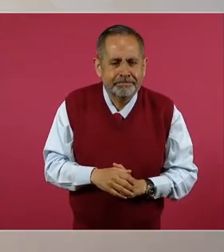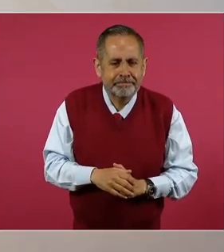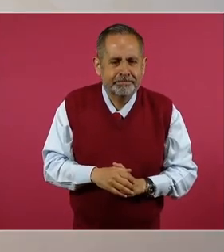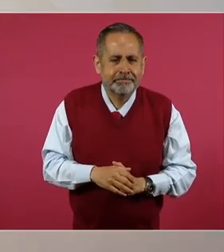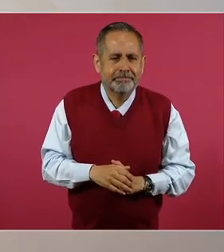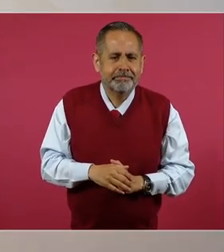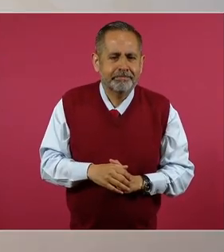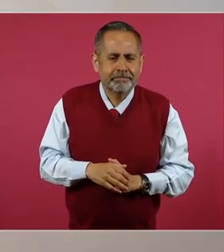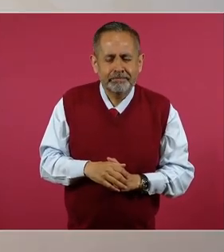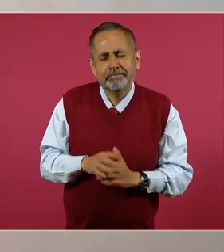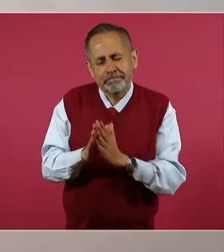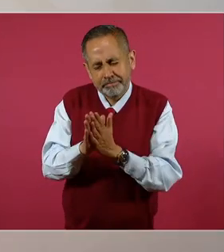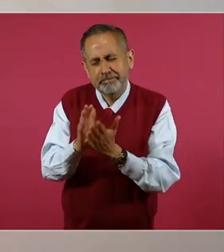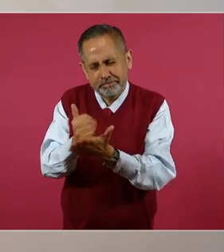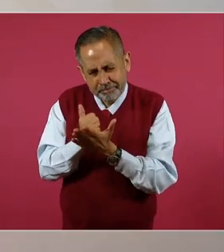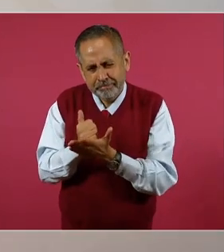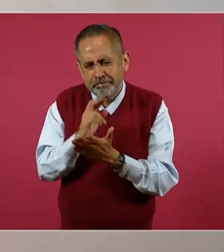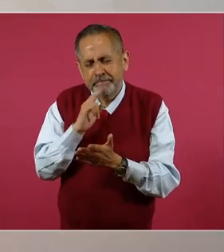me ayudan